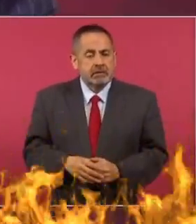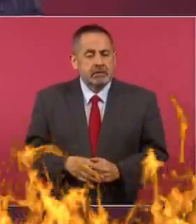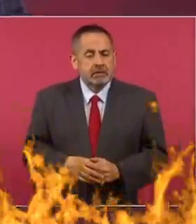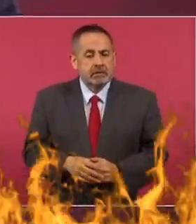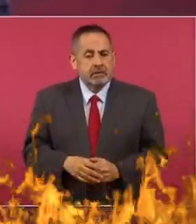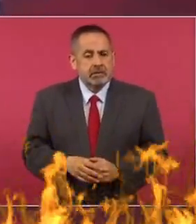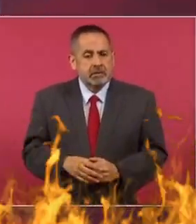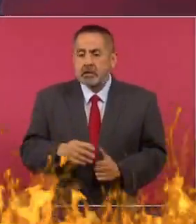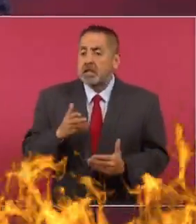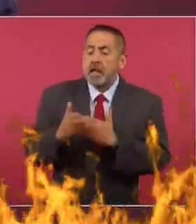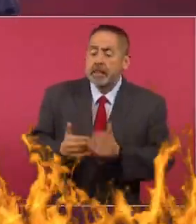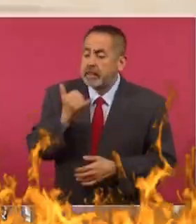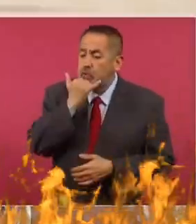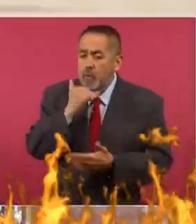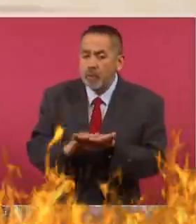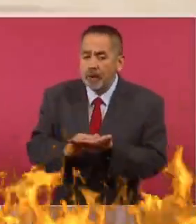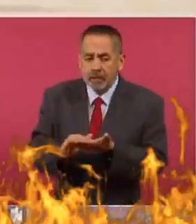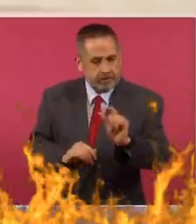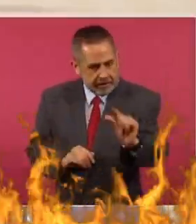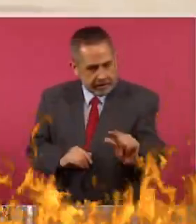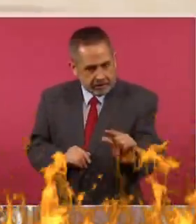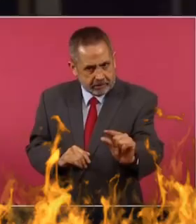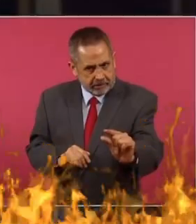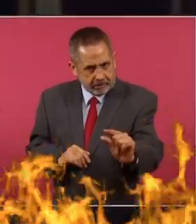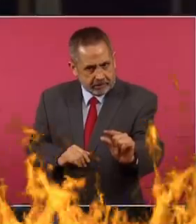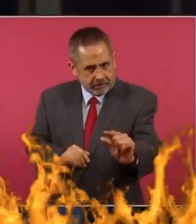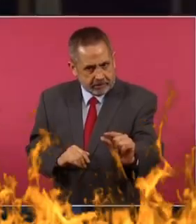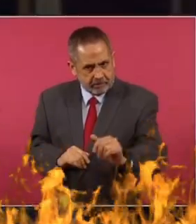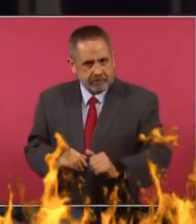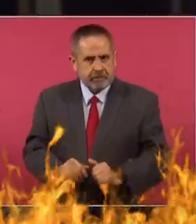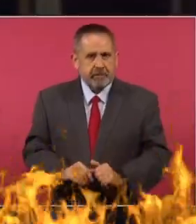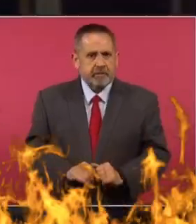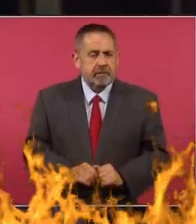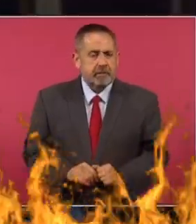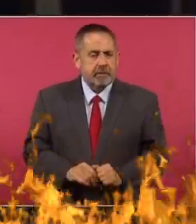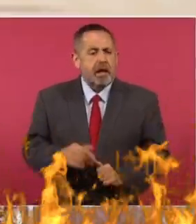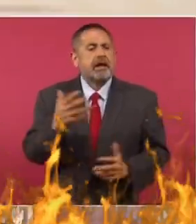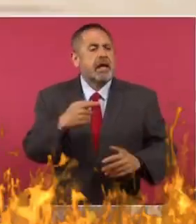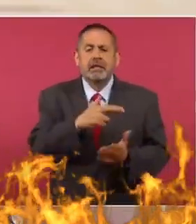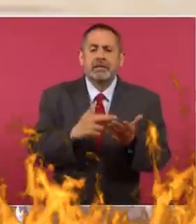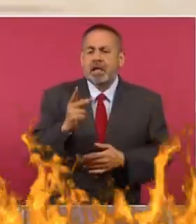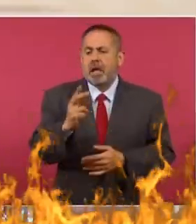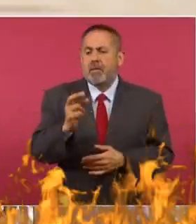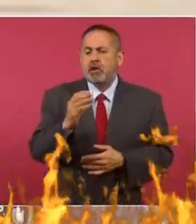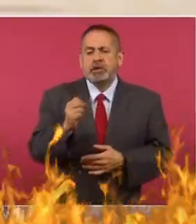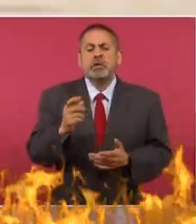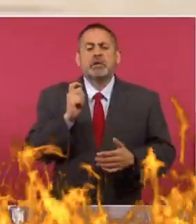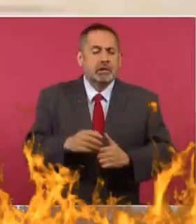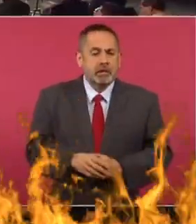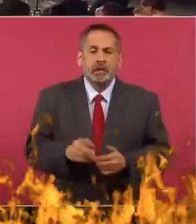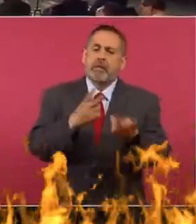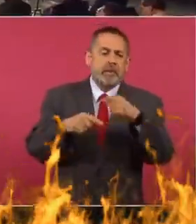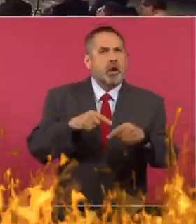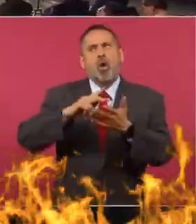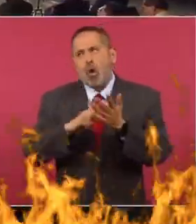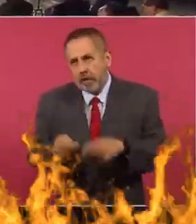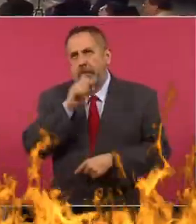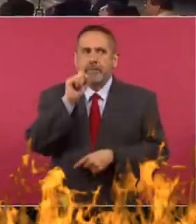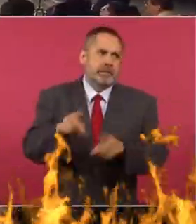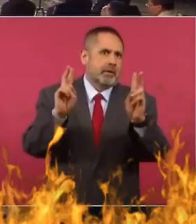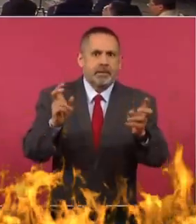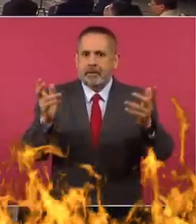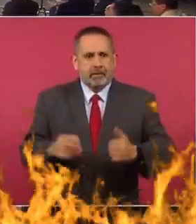era disculparse. Permíteme. ¿Qué hace el proceso? Además de que vienes de nuevo con